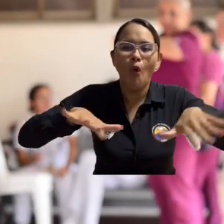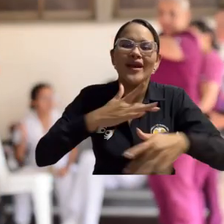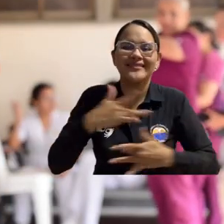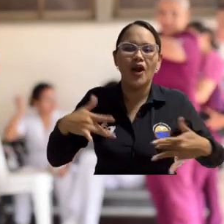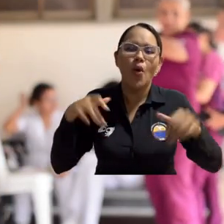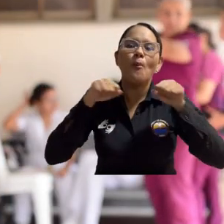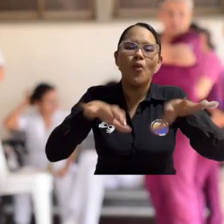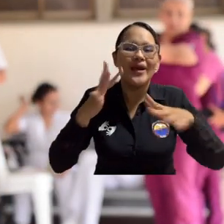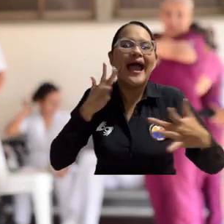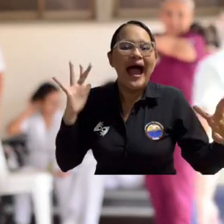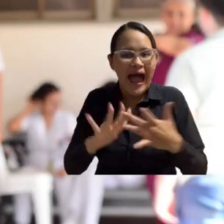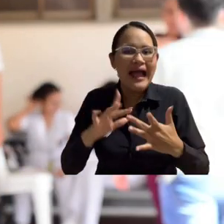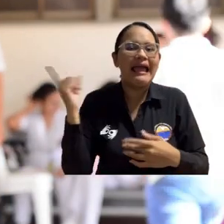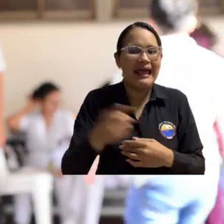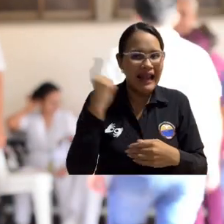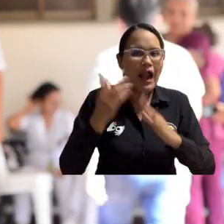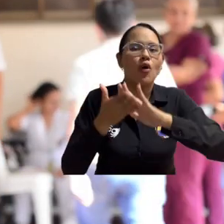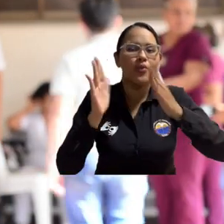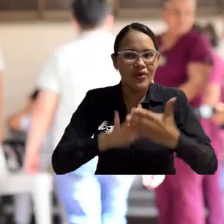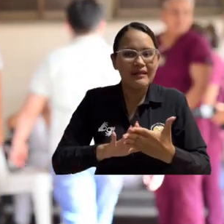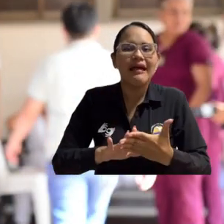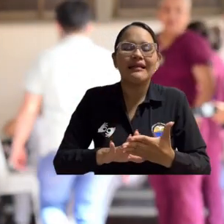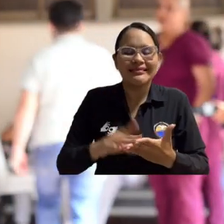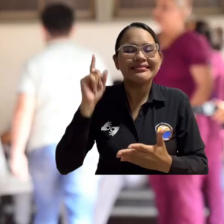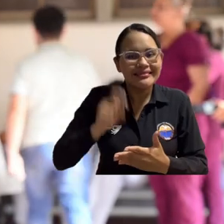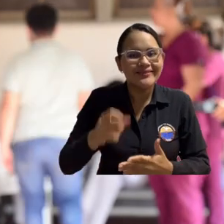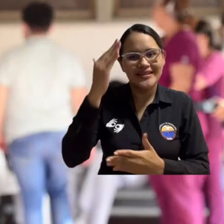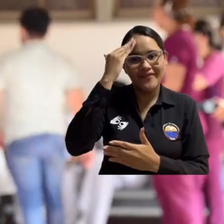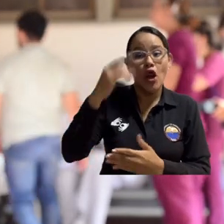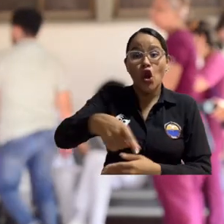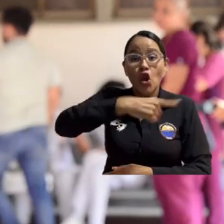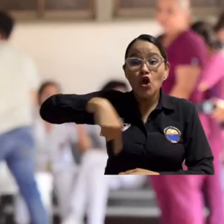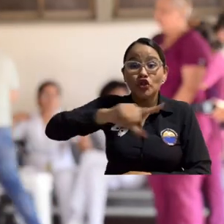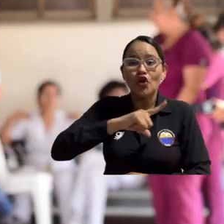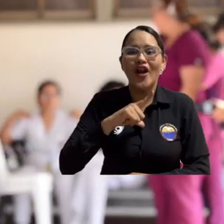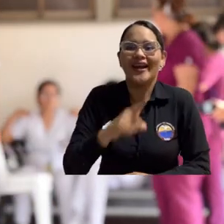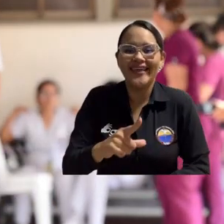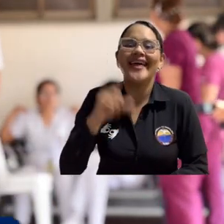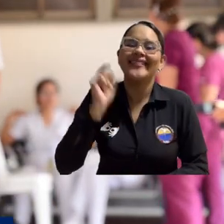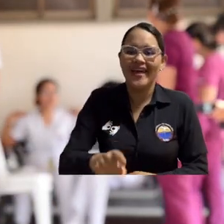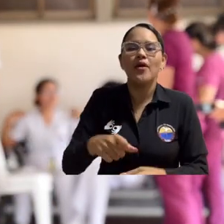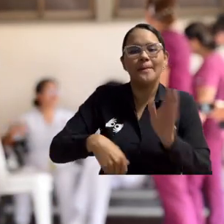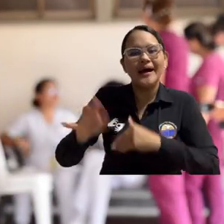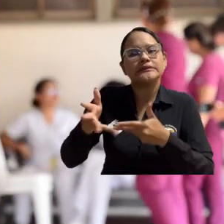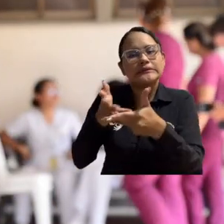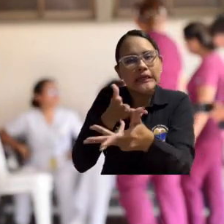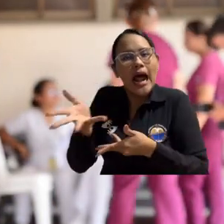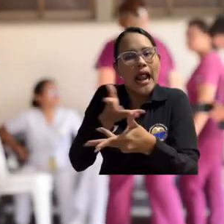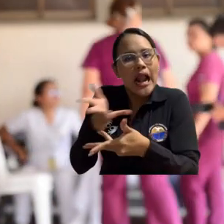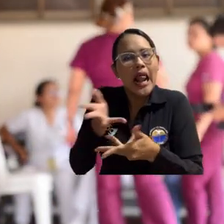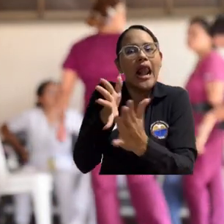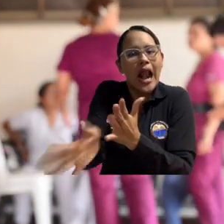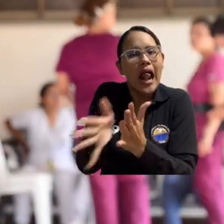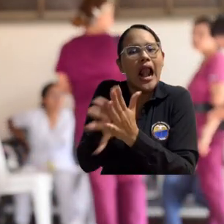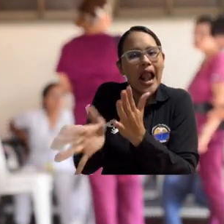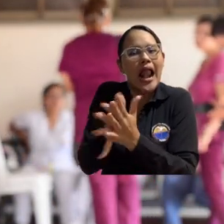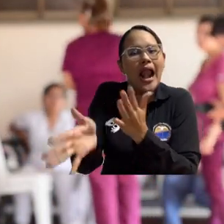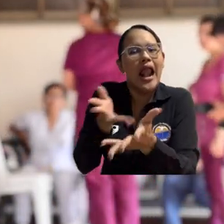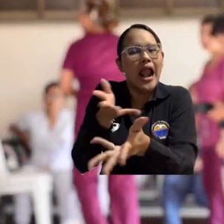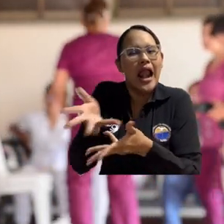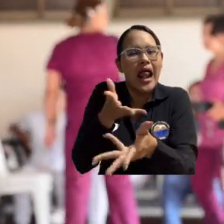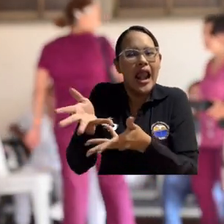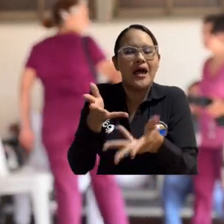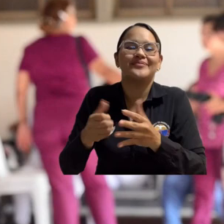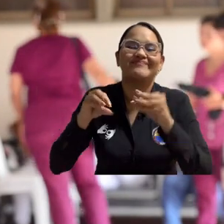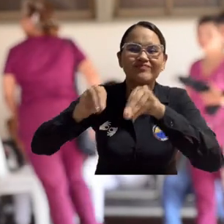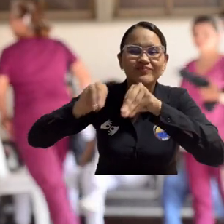son importantes para toda la comunidad y nosotros como líderes pues tenemos esa comunicación asertiva con la comunidad y